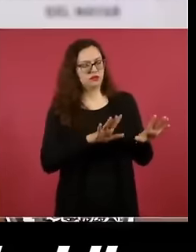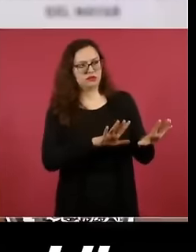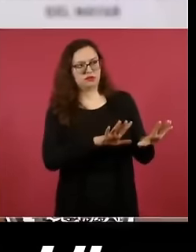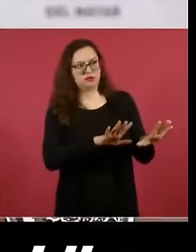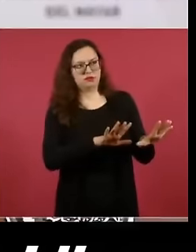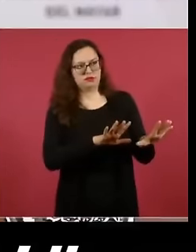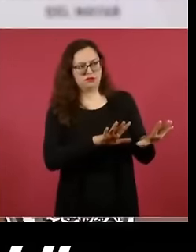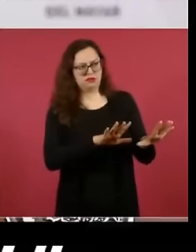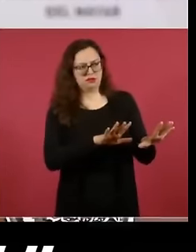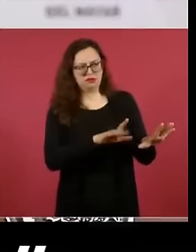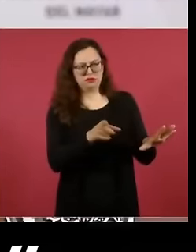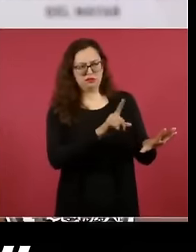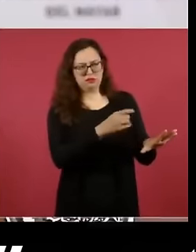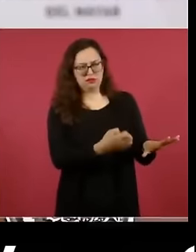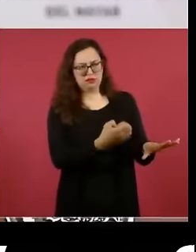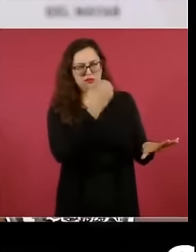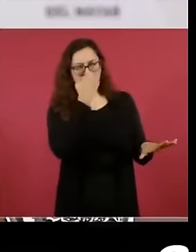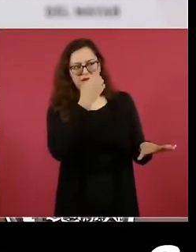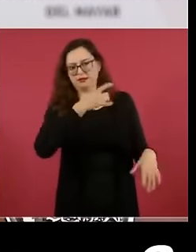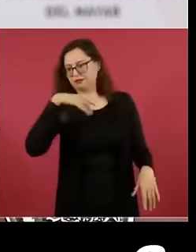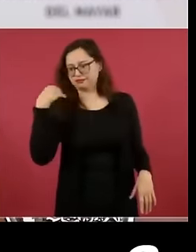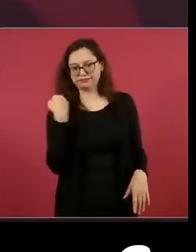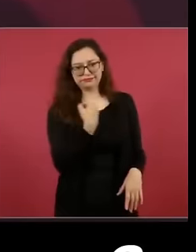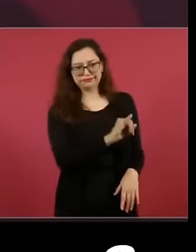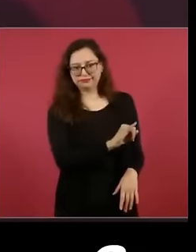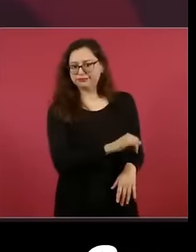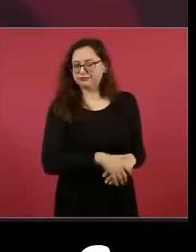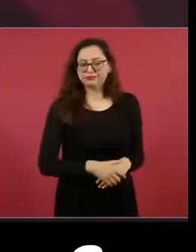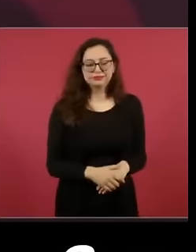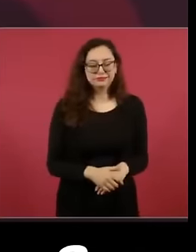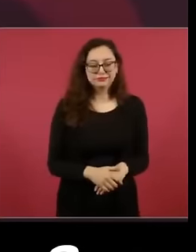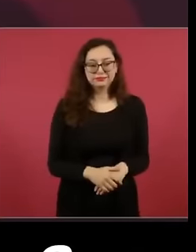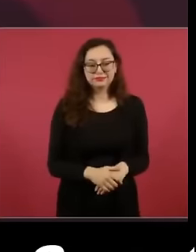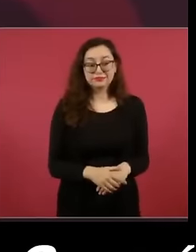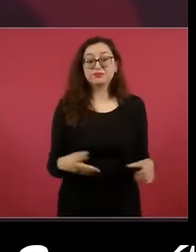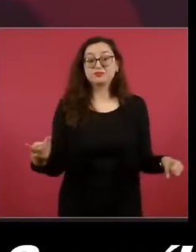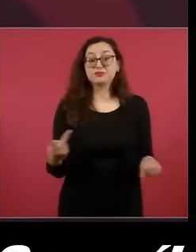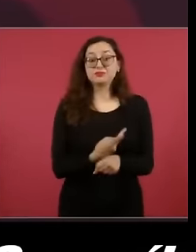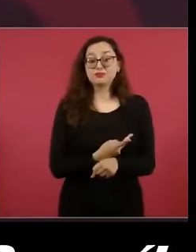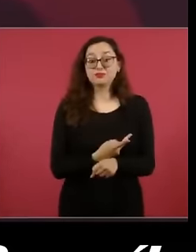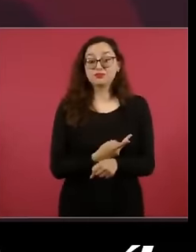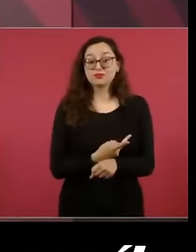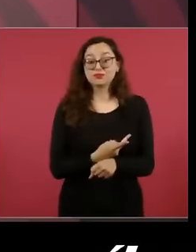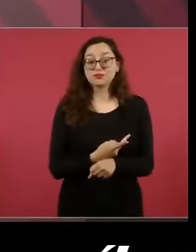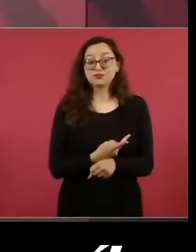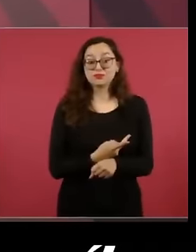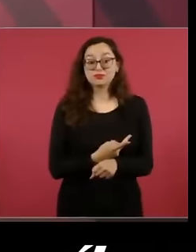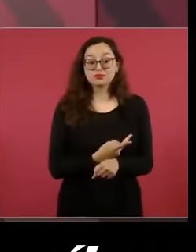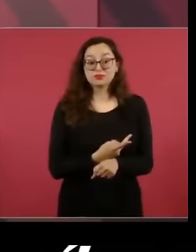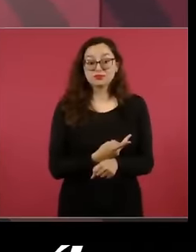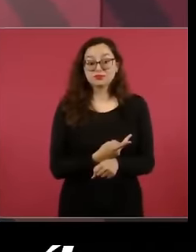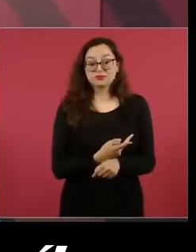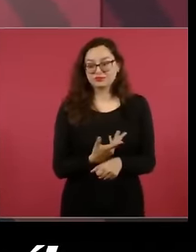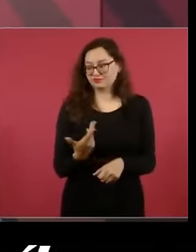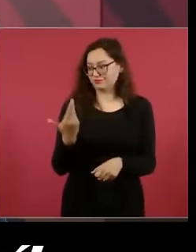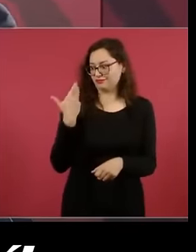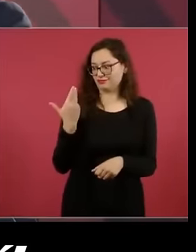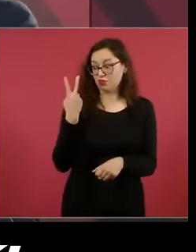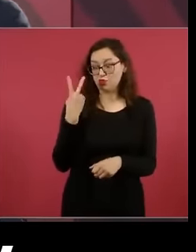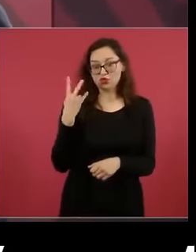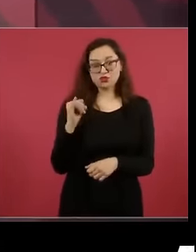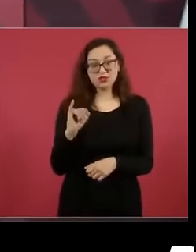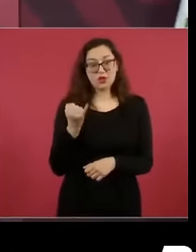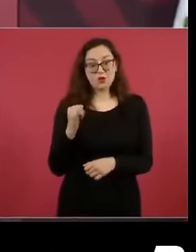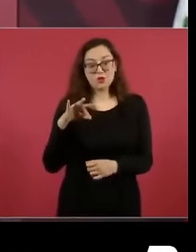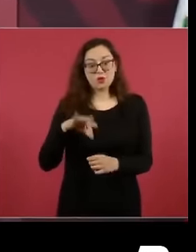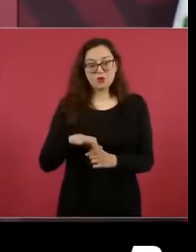países como para México y ha transformado la la conciencia de muchísima gente nos ha cambiado de una o de otra manera yo uno agarraba un libro en años y